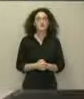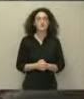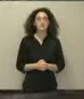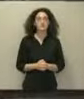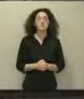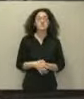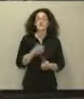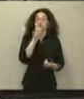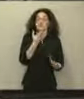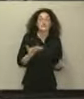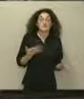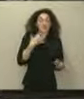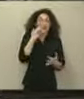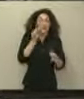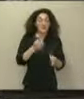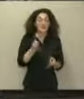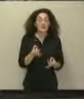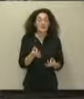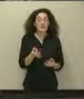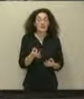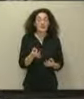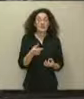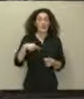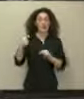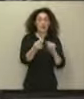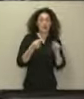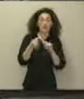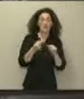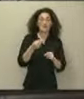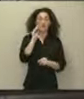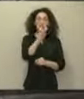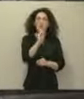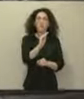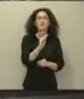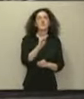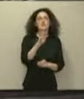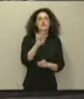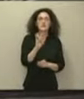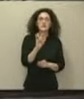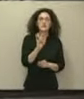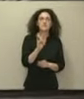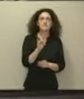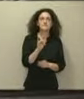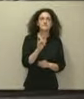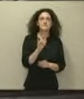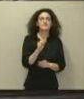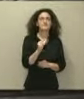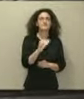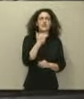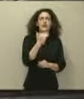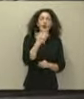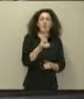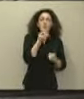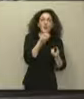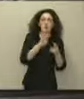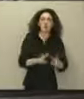bueno realmente en este debate en esta interpelación si hay alguna algún dato